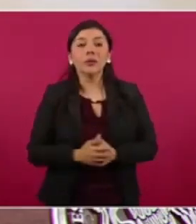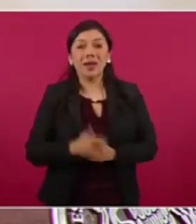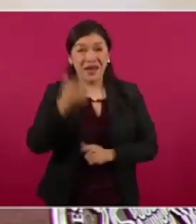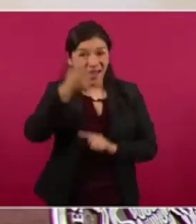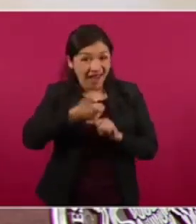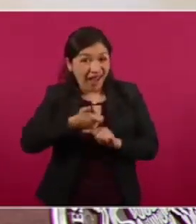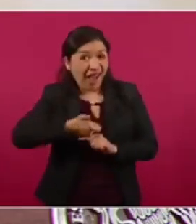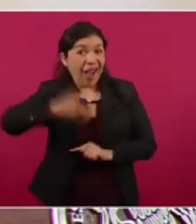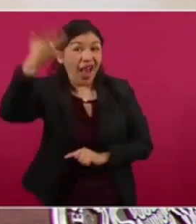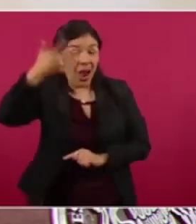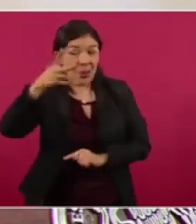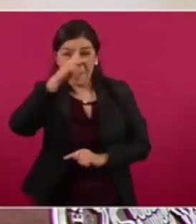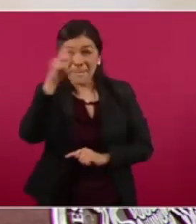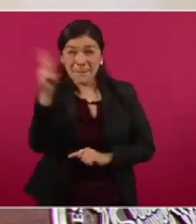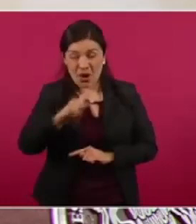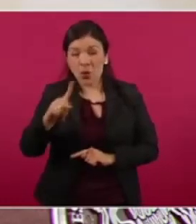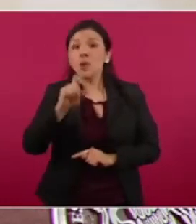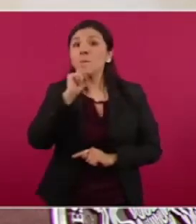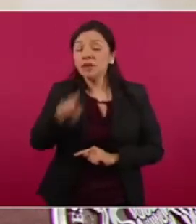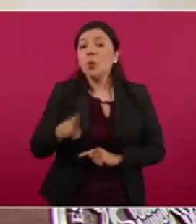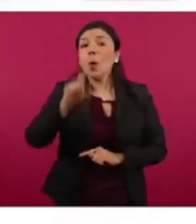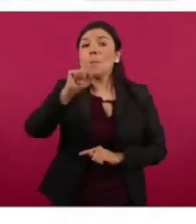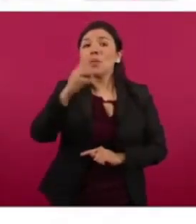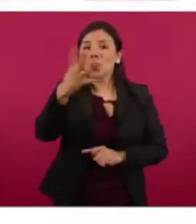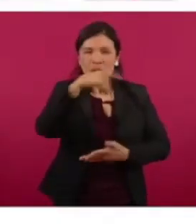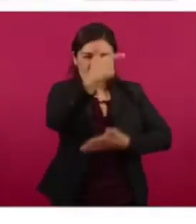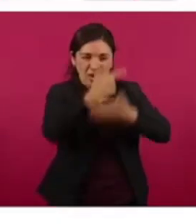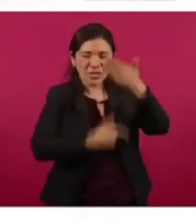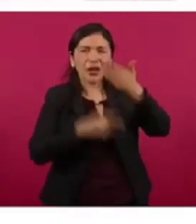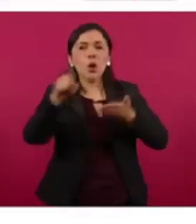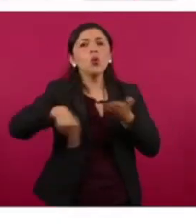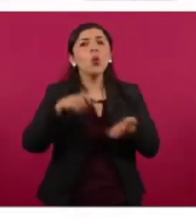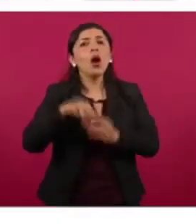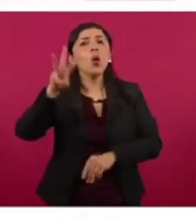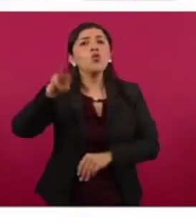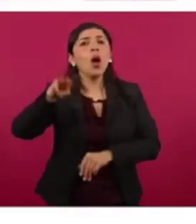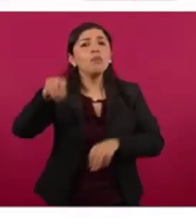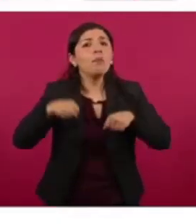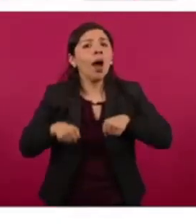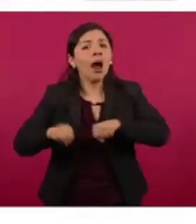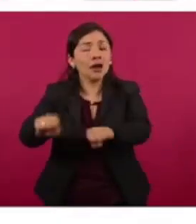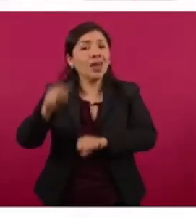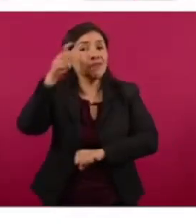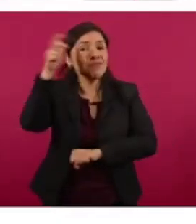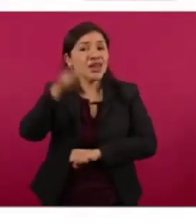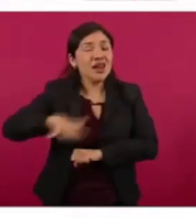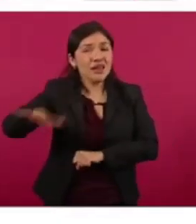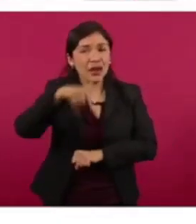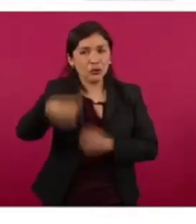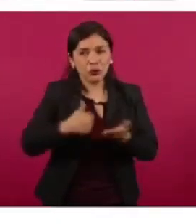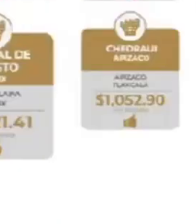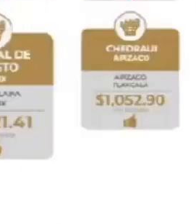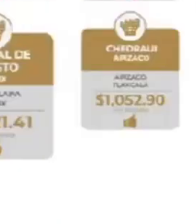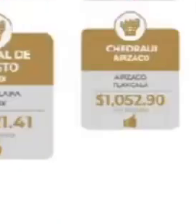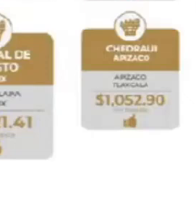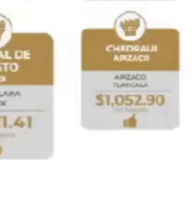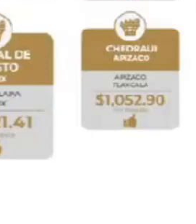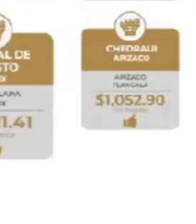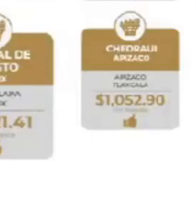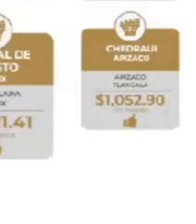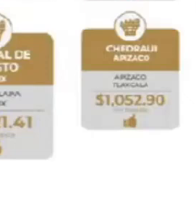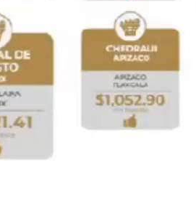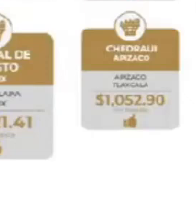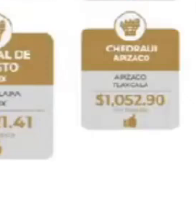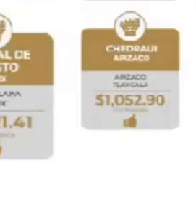cara por estos mismos 24 productos fue Walmart, en la Miguel Hidalgo, aquí en la Ciudad de México. Tuvo este paquete en